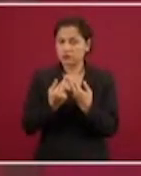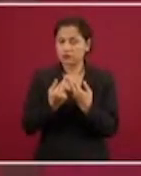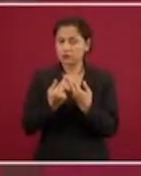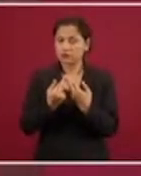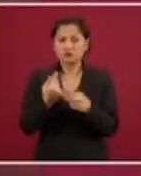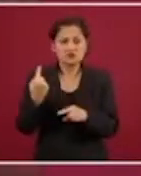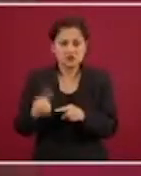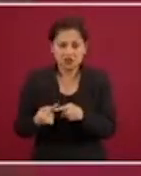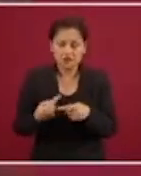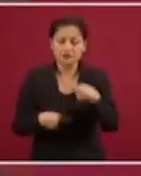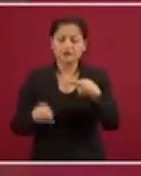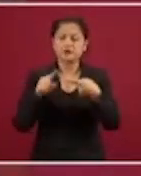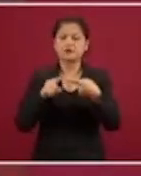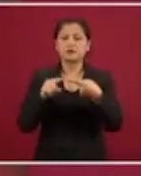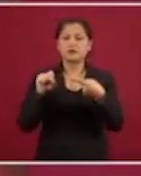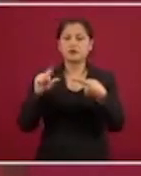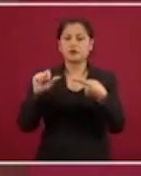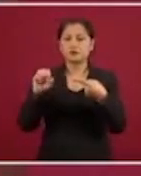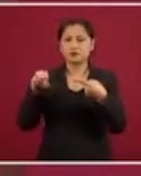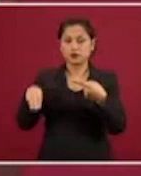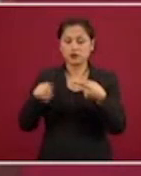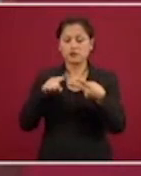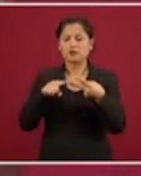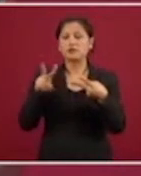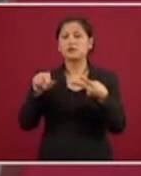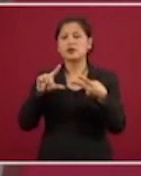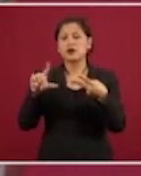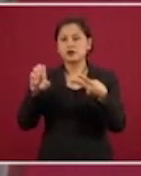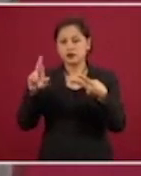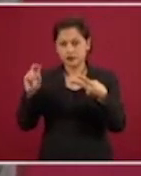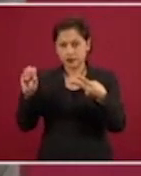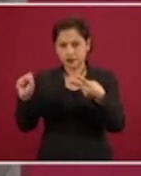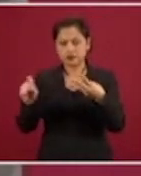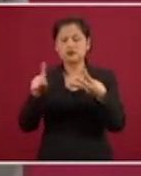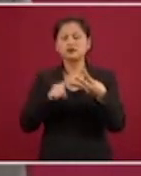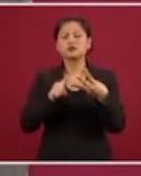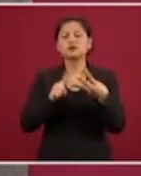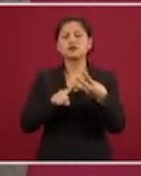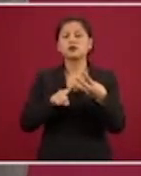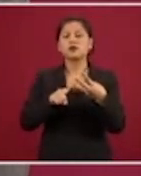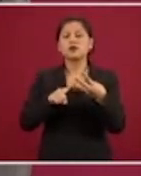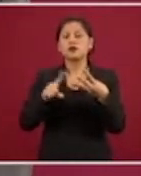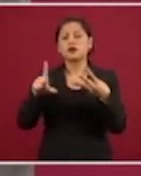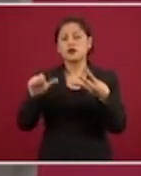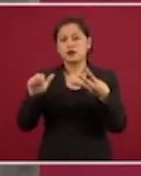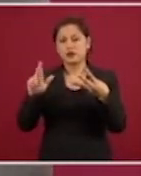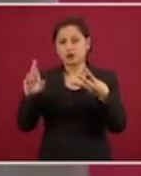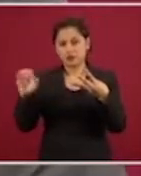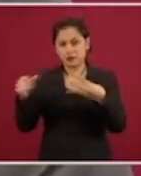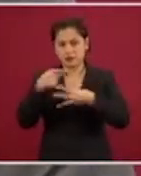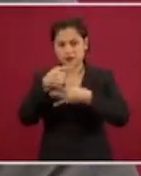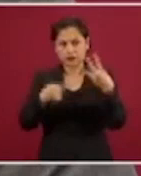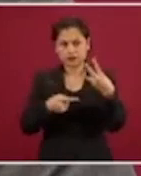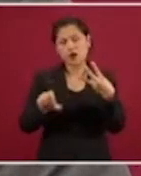Carlos Slim, Alberto Valleres y Germán Larrea, entre